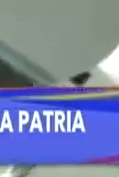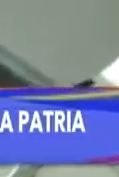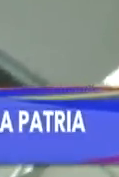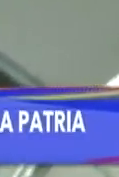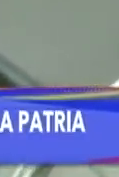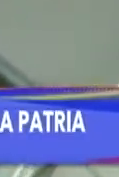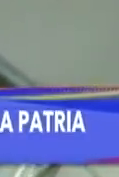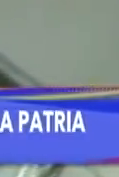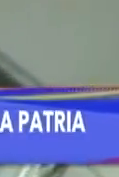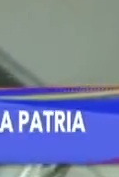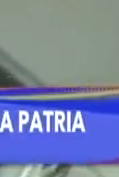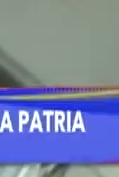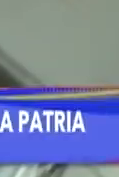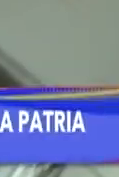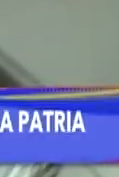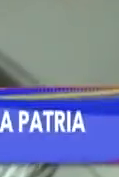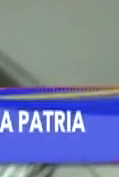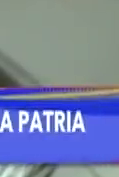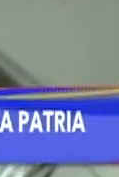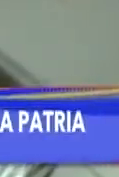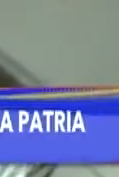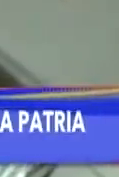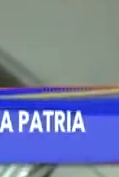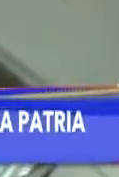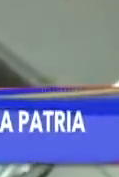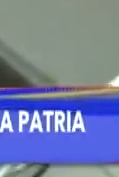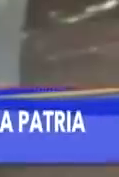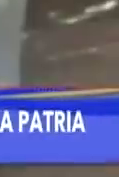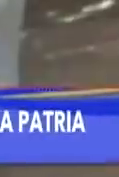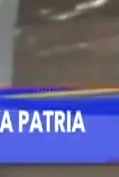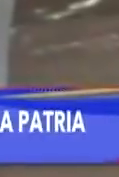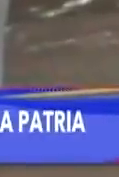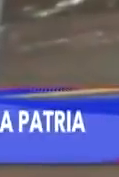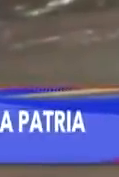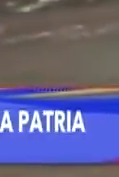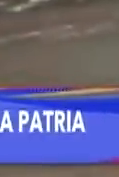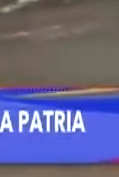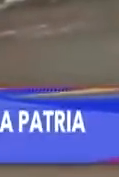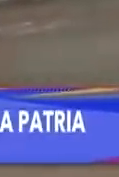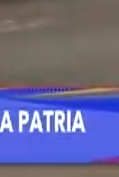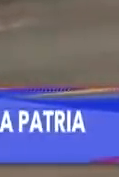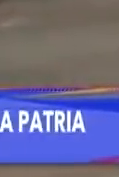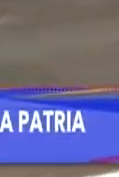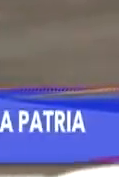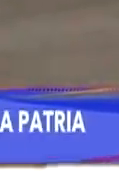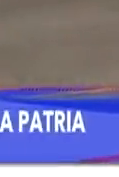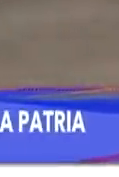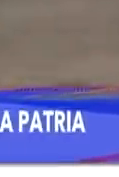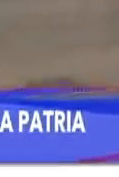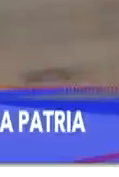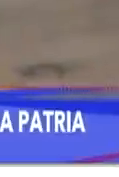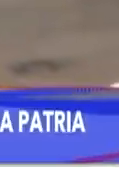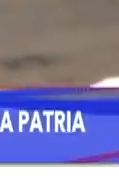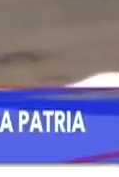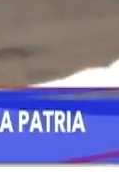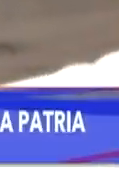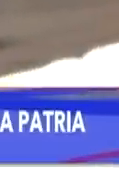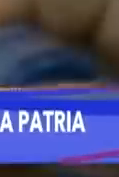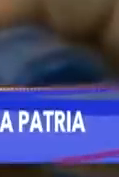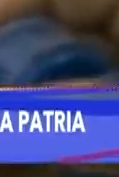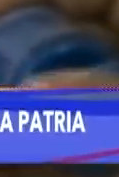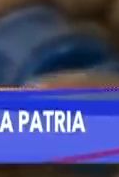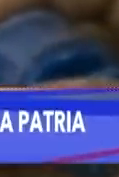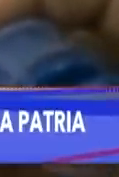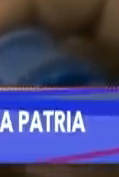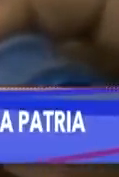paciente, presidente, que tenía 12 años sin prótesis auditiva. Gracias a nuestro gobierno, hoy le estamos dando